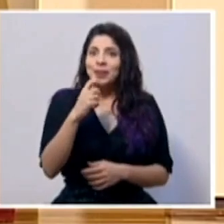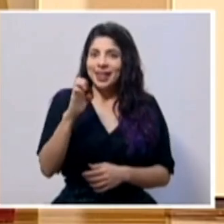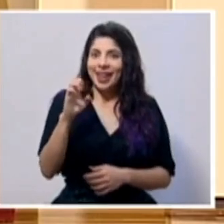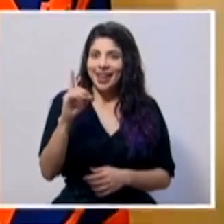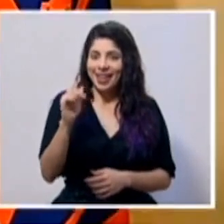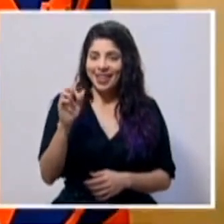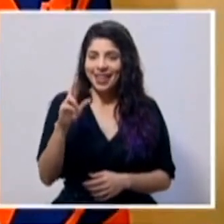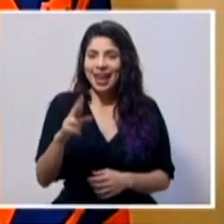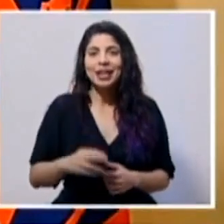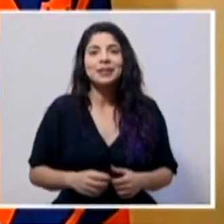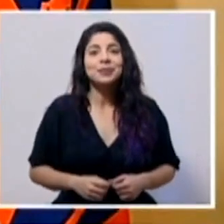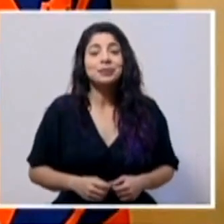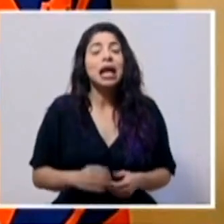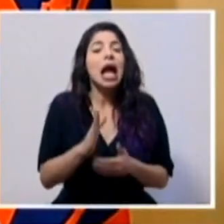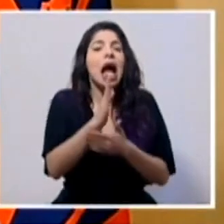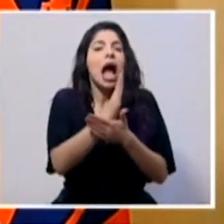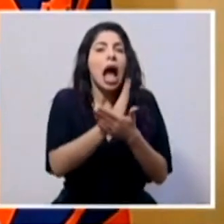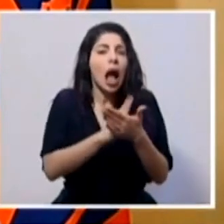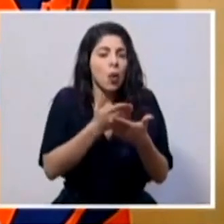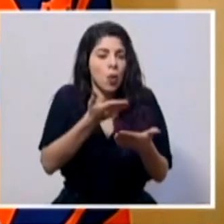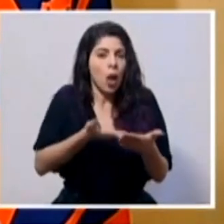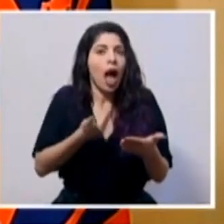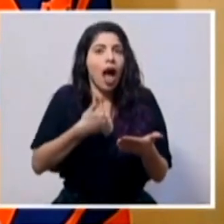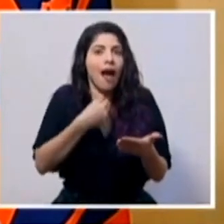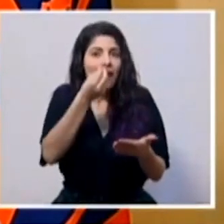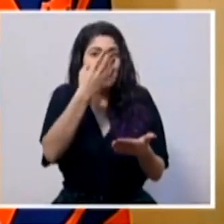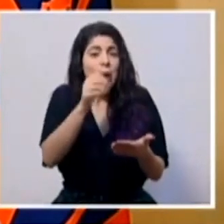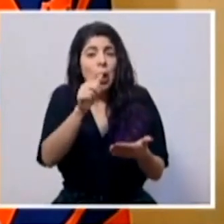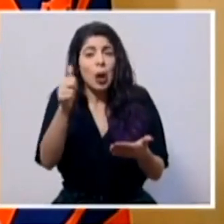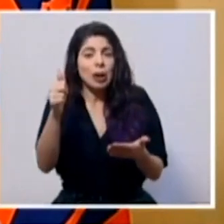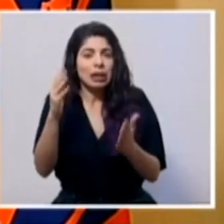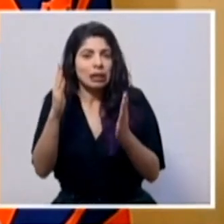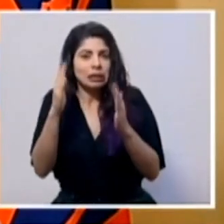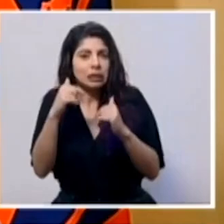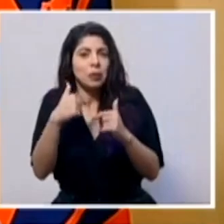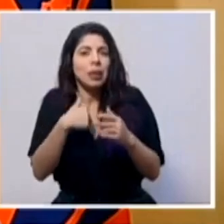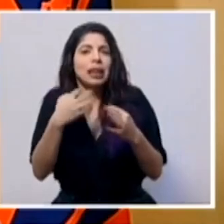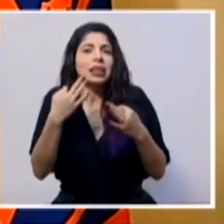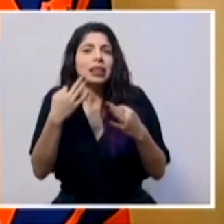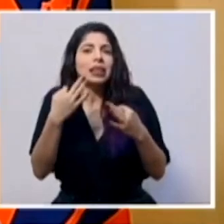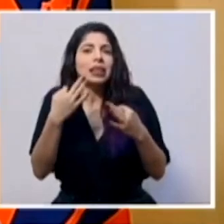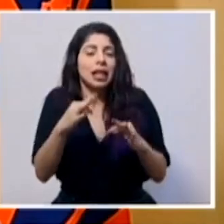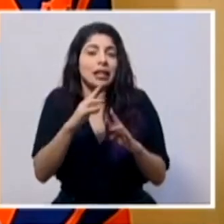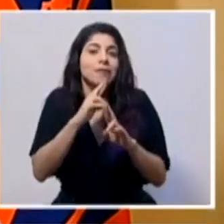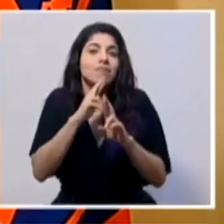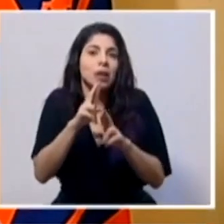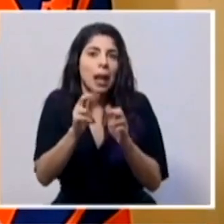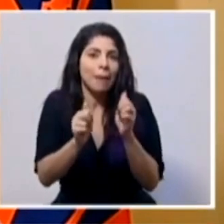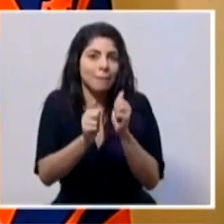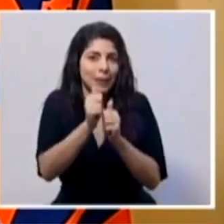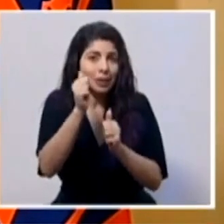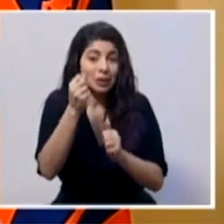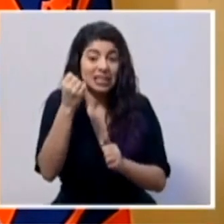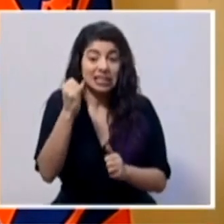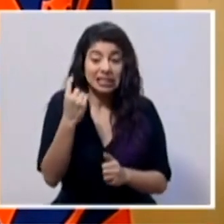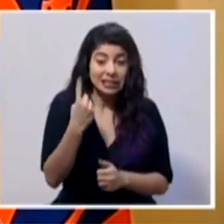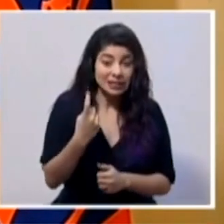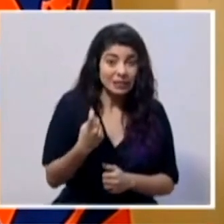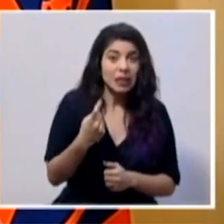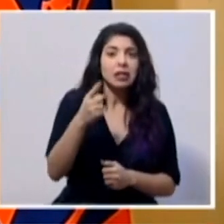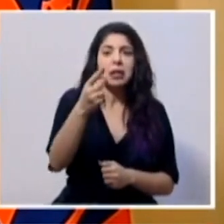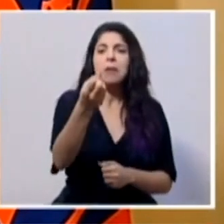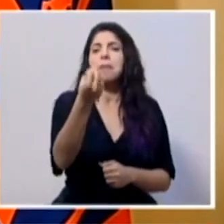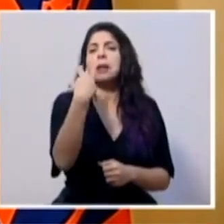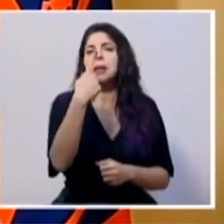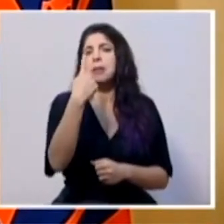Edgar. Algunas sí tengo los datos acá, otras no. Entonces voy a tratar de responderle la mayoría y las que no nos la manda